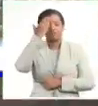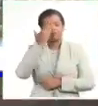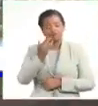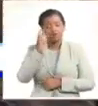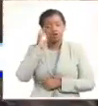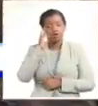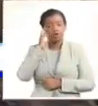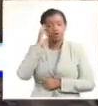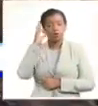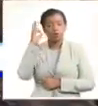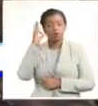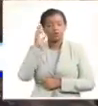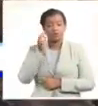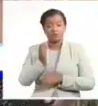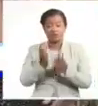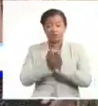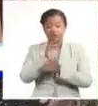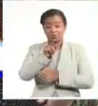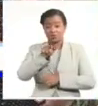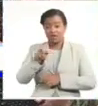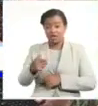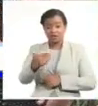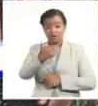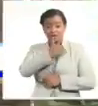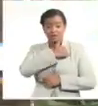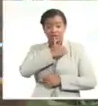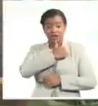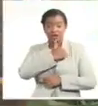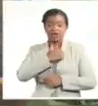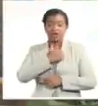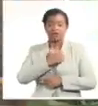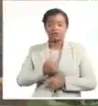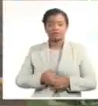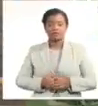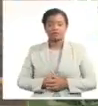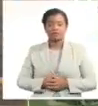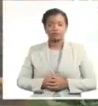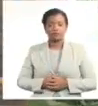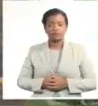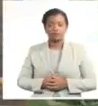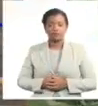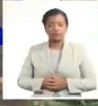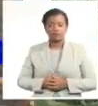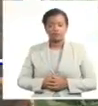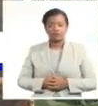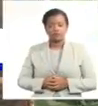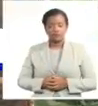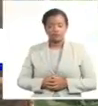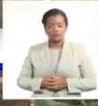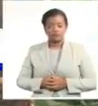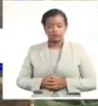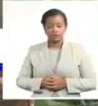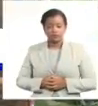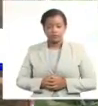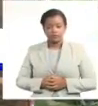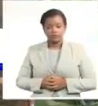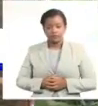Revolucionarias y en especial en sus instituciones docentes. Donde ha sido más sistemático